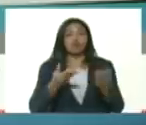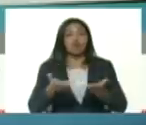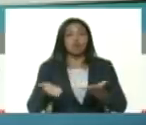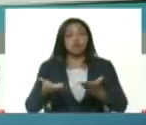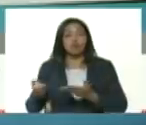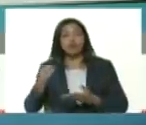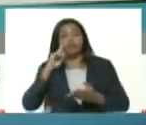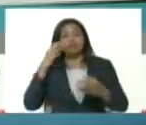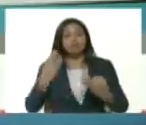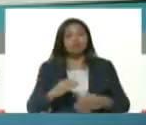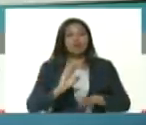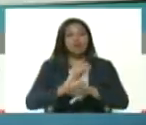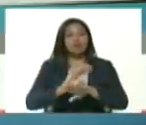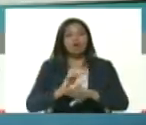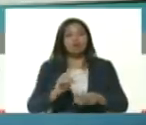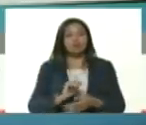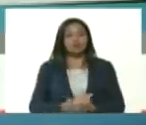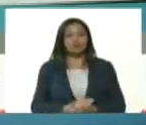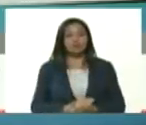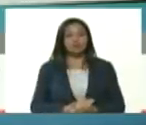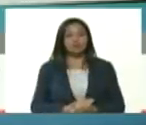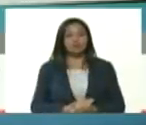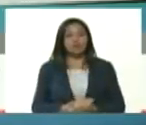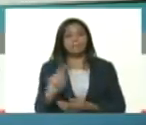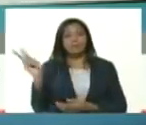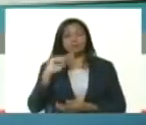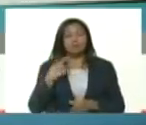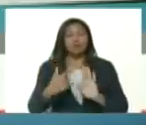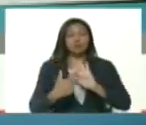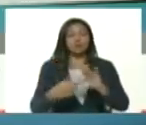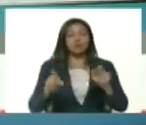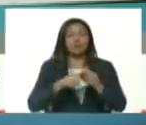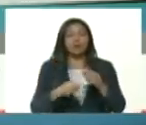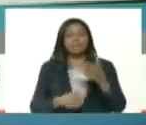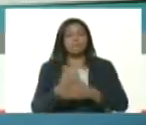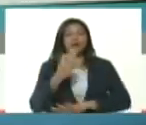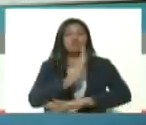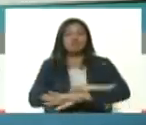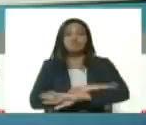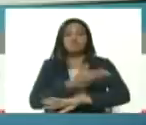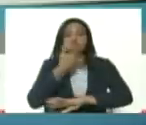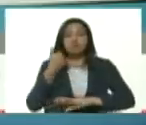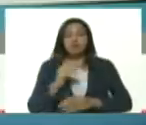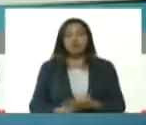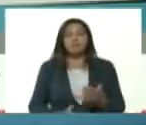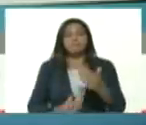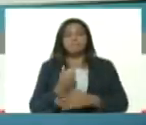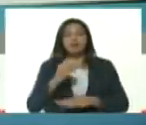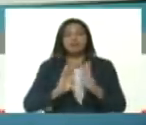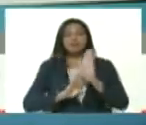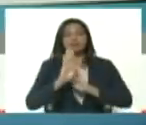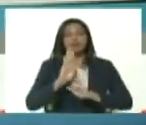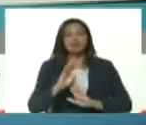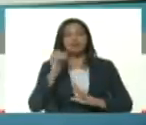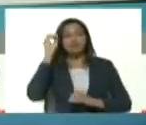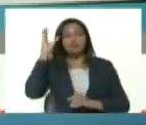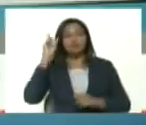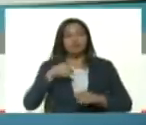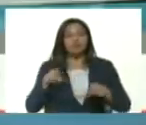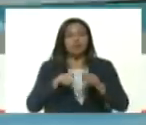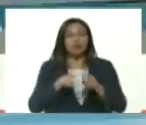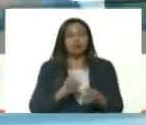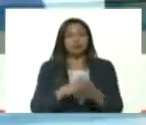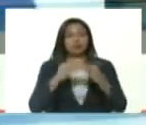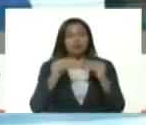protocolos de seguridad y protección. Venezuela ha demostrado más disciplina, más desarrollo, más capacidad